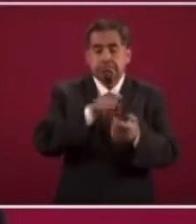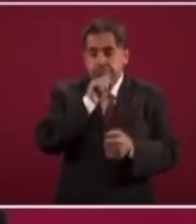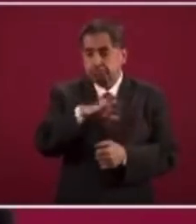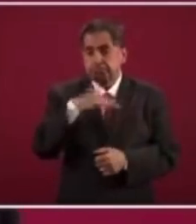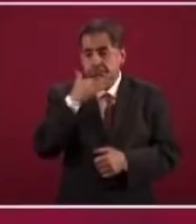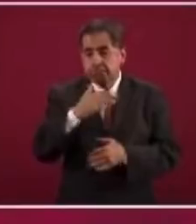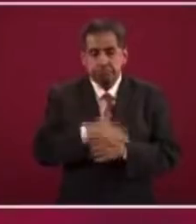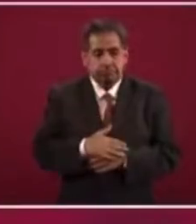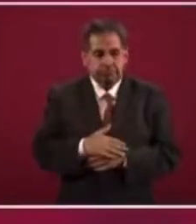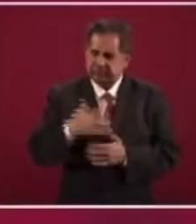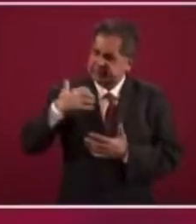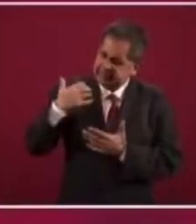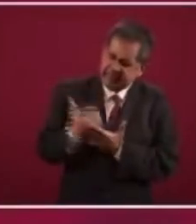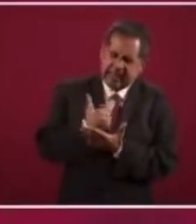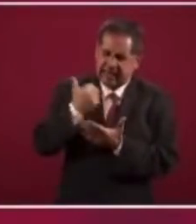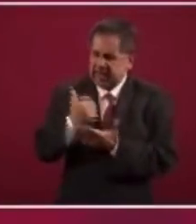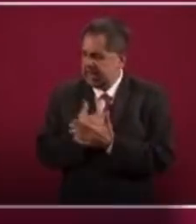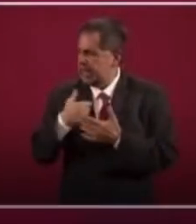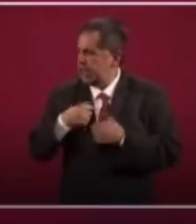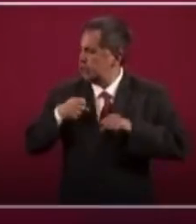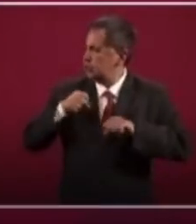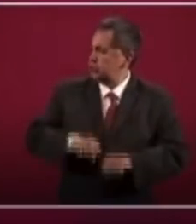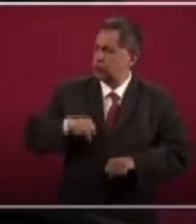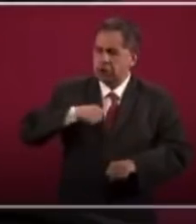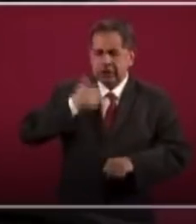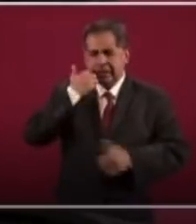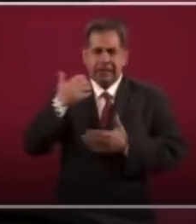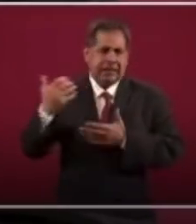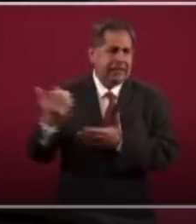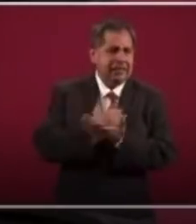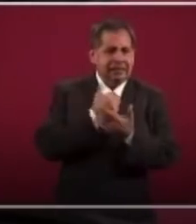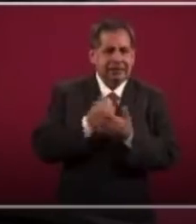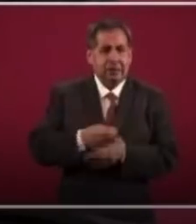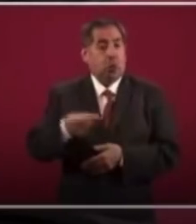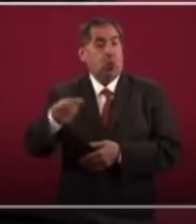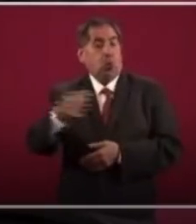el ganar como sea, haya